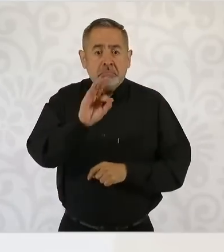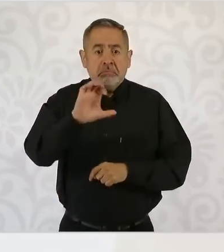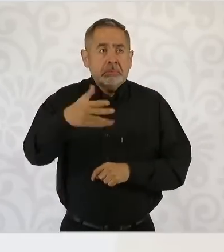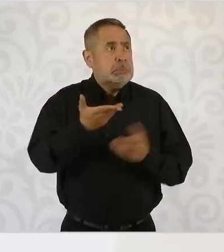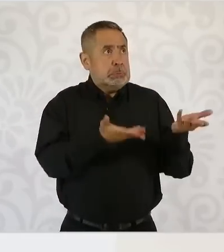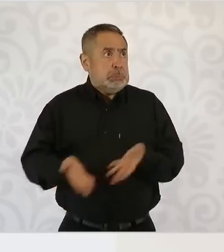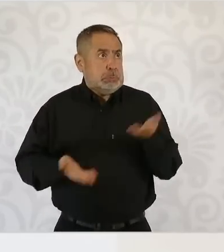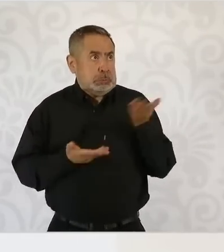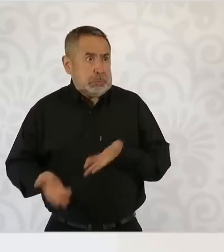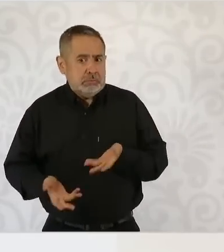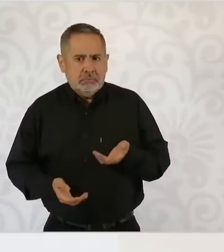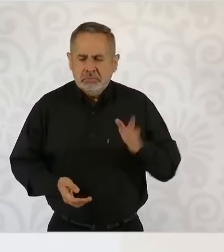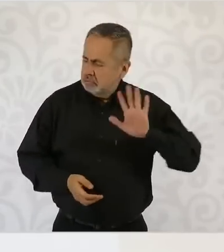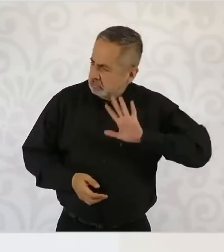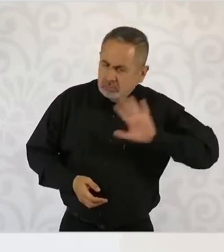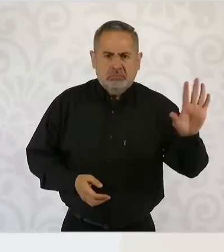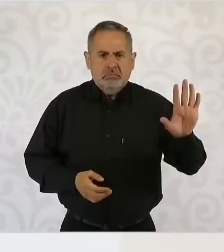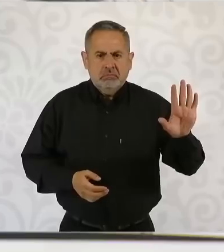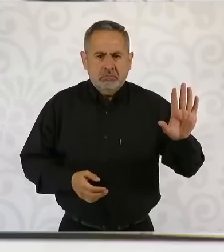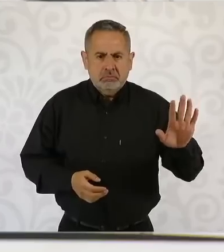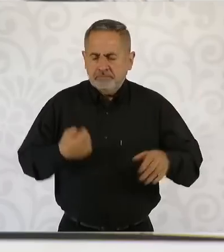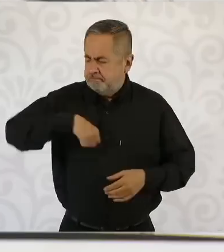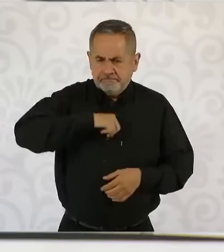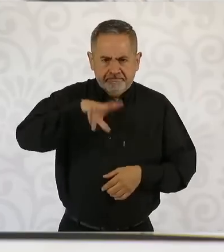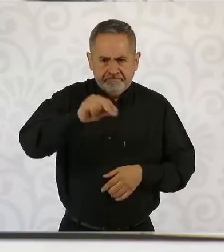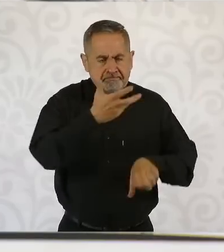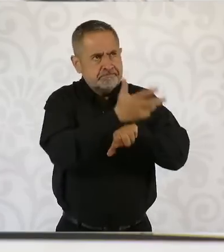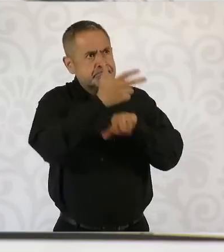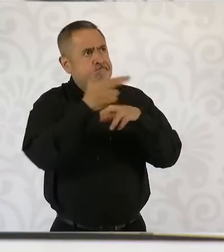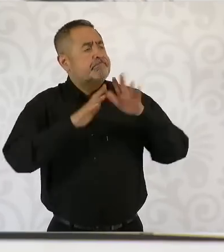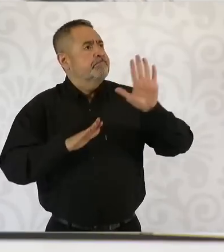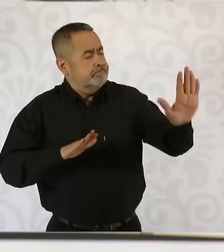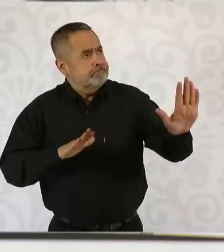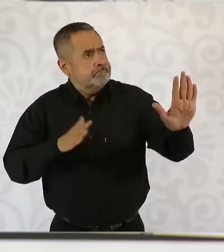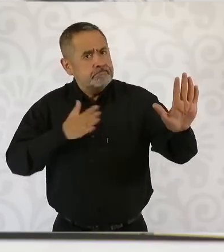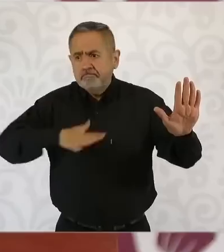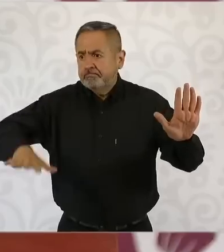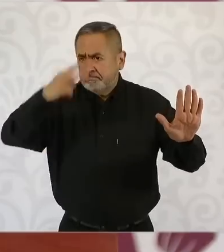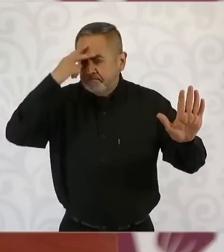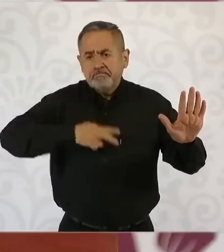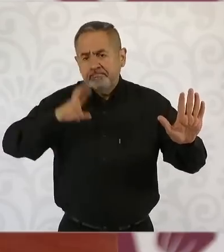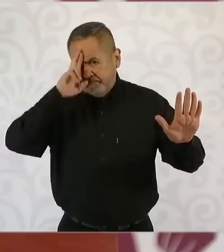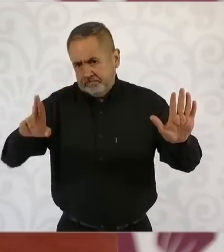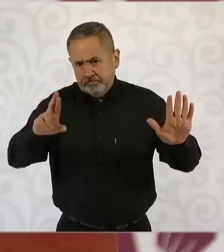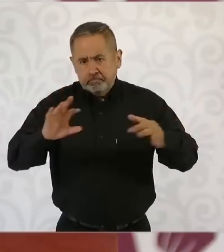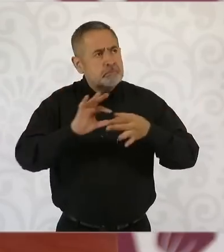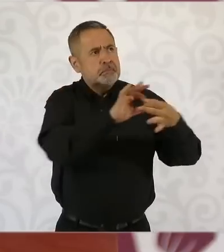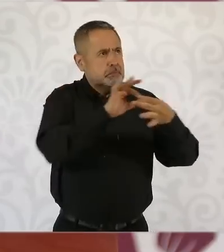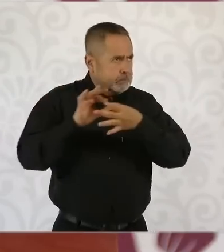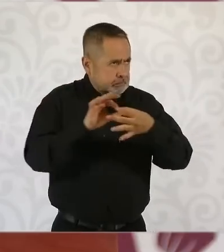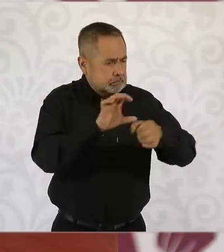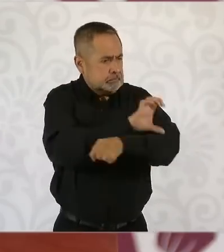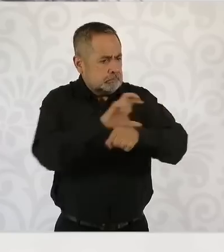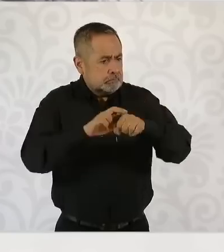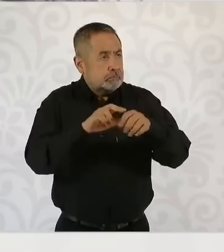Entonces, ¿cuál es nuestra posición siempre? En la relación con Estados Unidos, respeto, colaboración, coordinación,